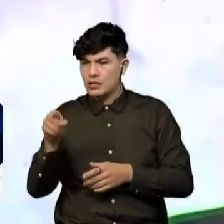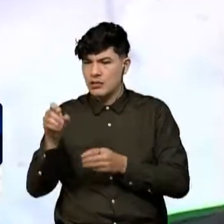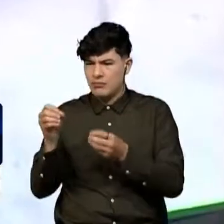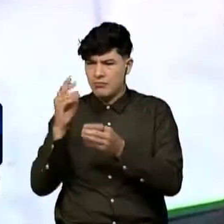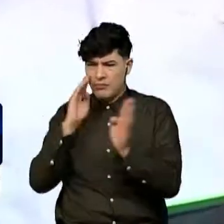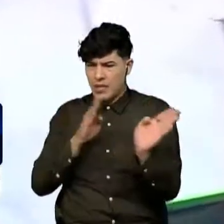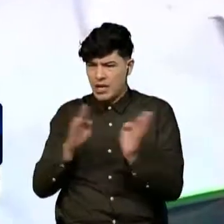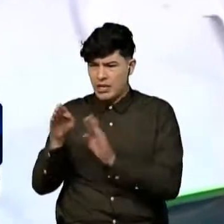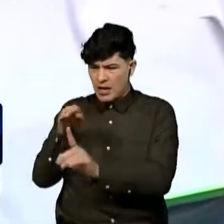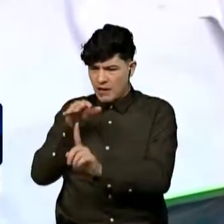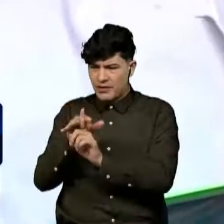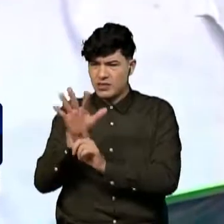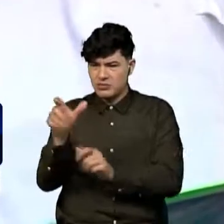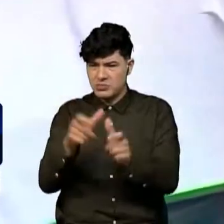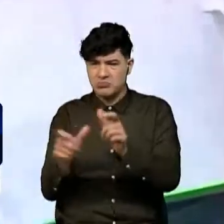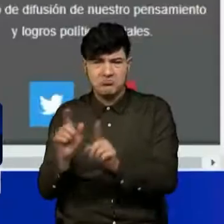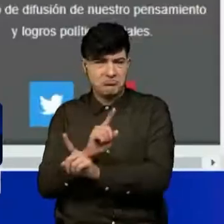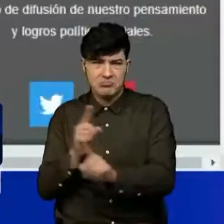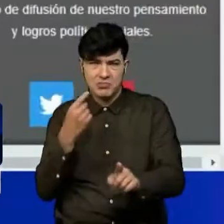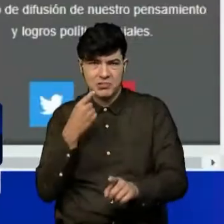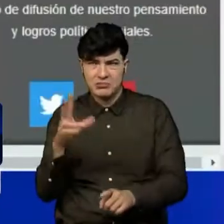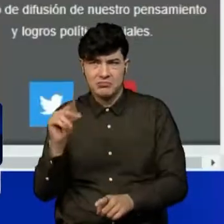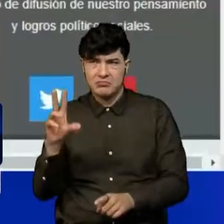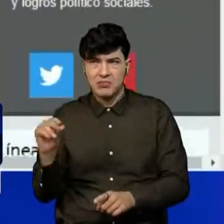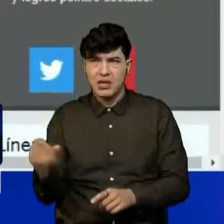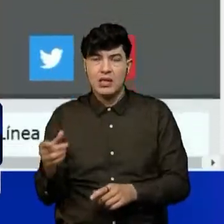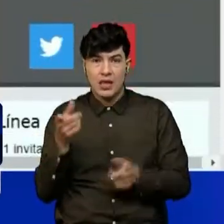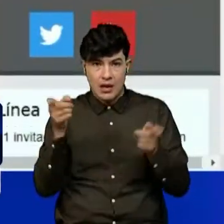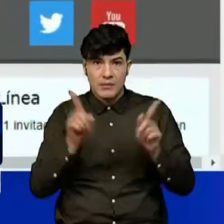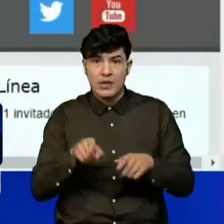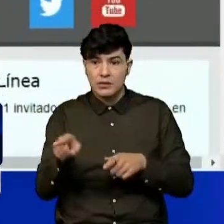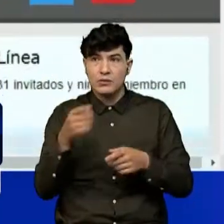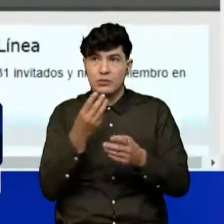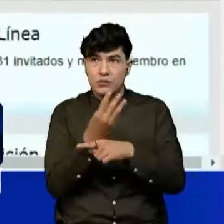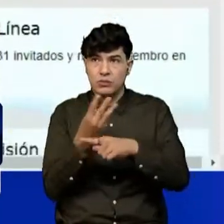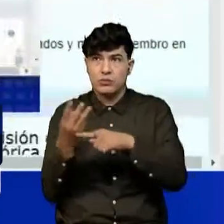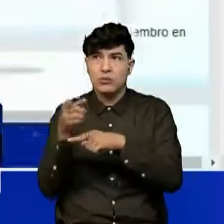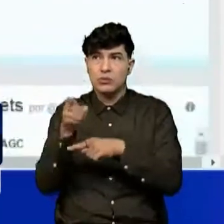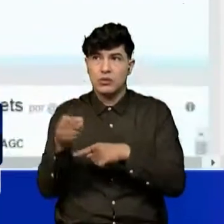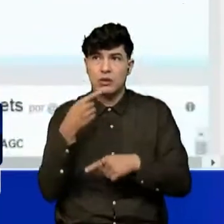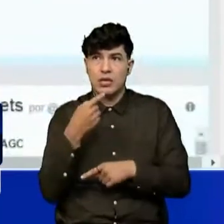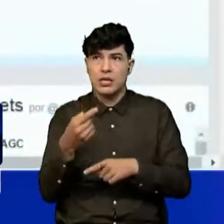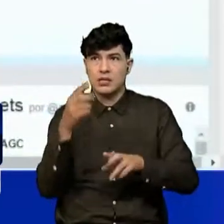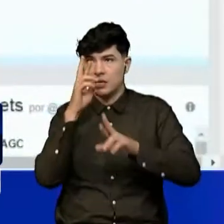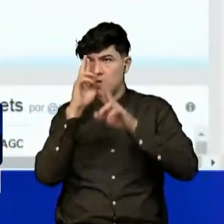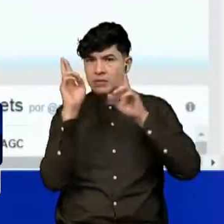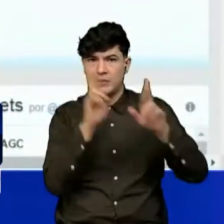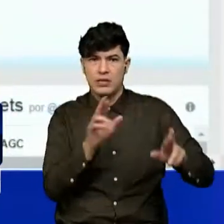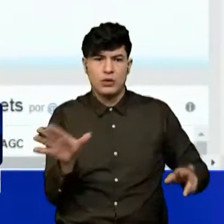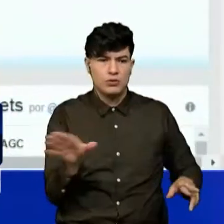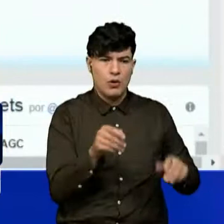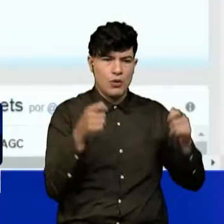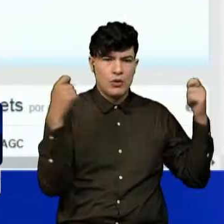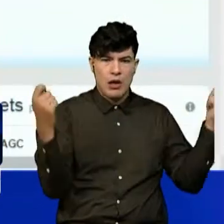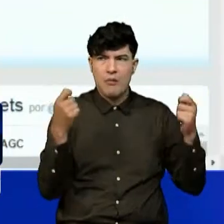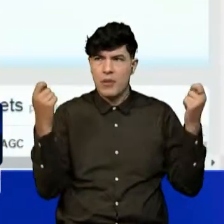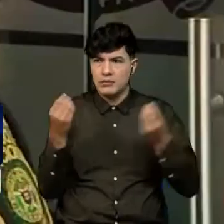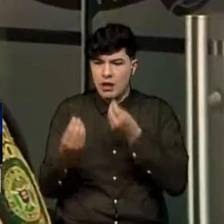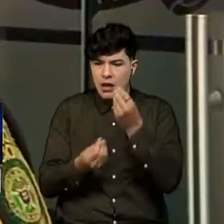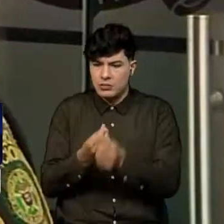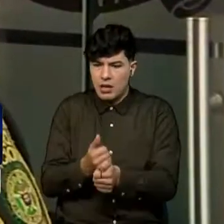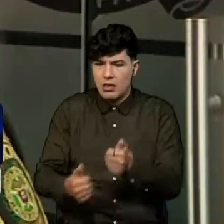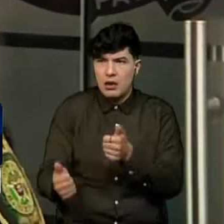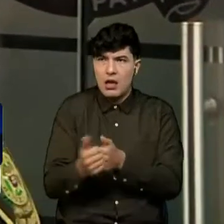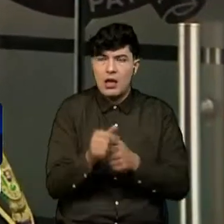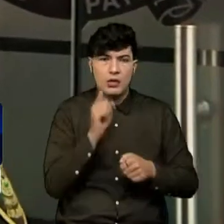atentar contra los candidatos también aseguraron en un comunicado publicó en su página web que respetarán todas las campañas que se están adelantando